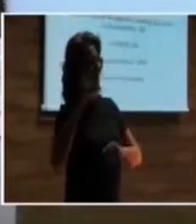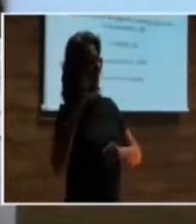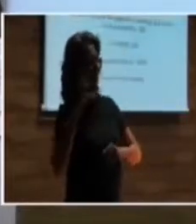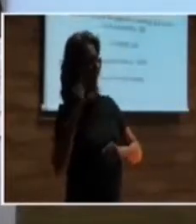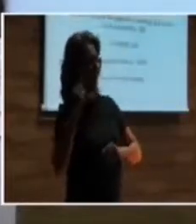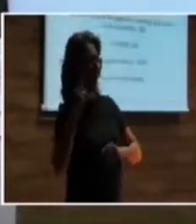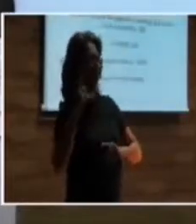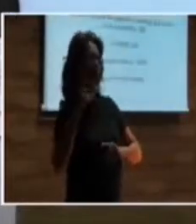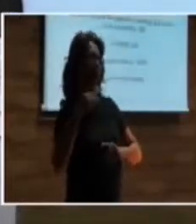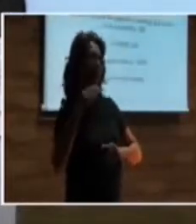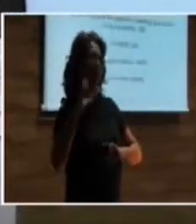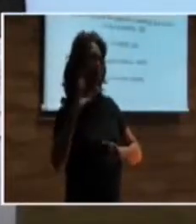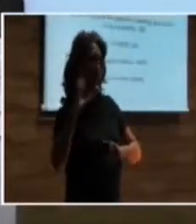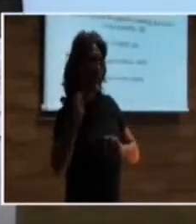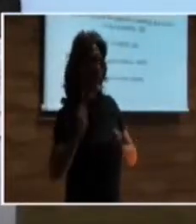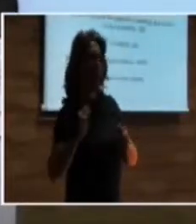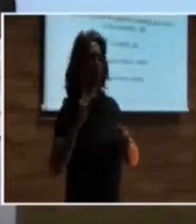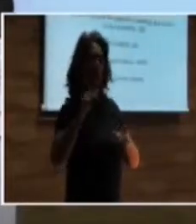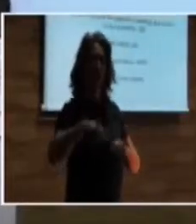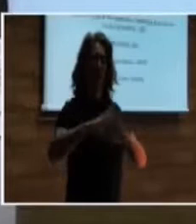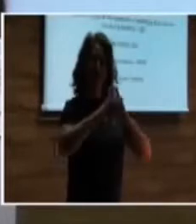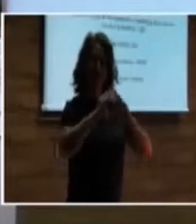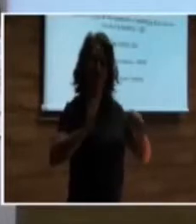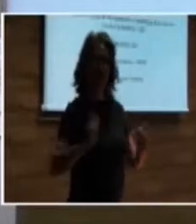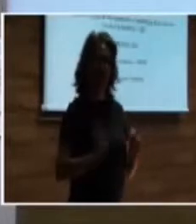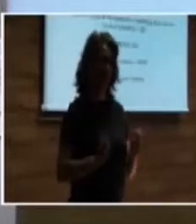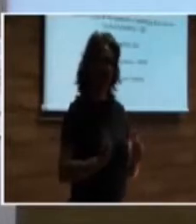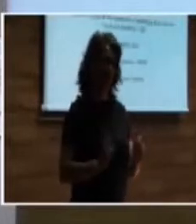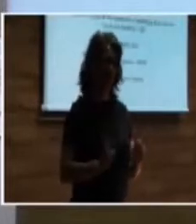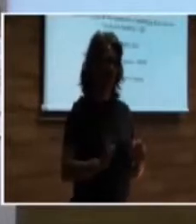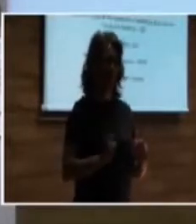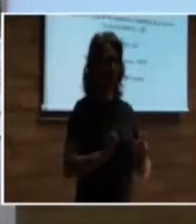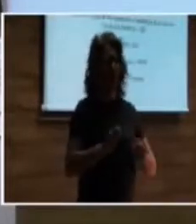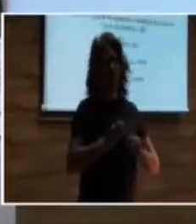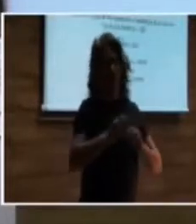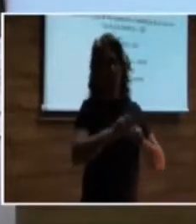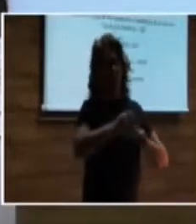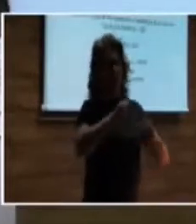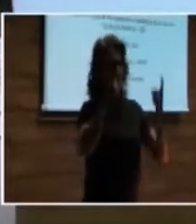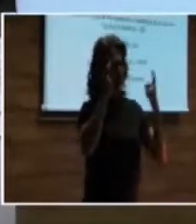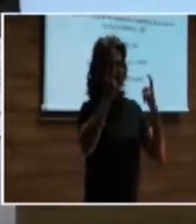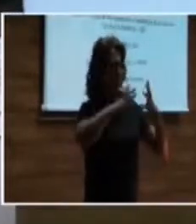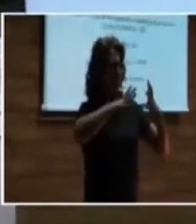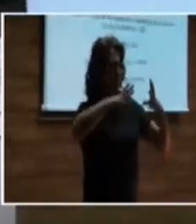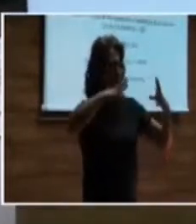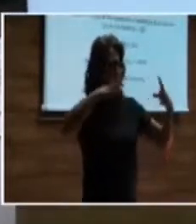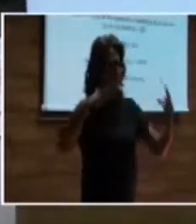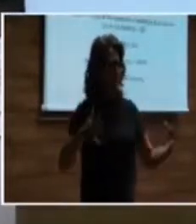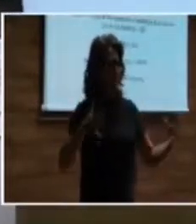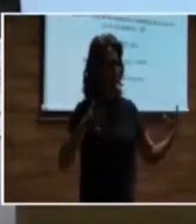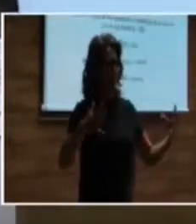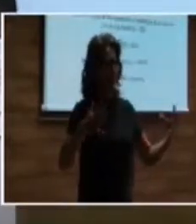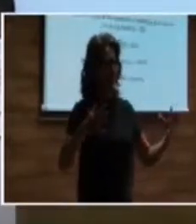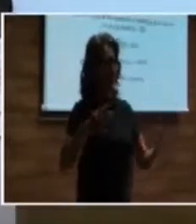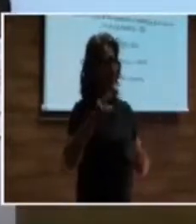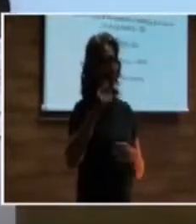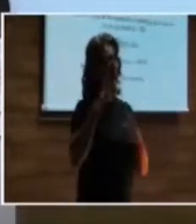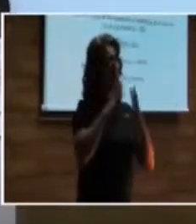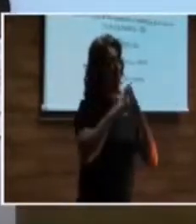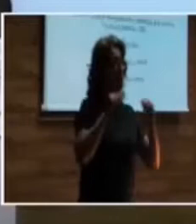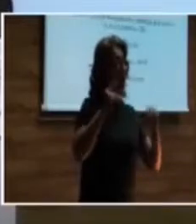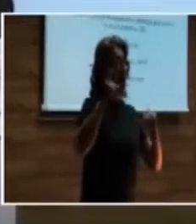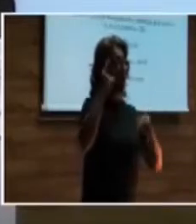México. Tenemos más de 200.000 alumnos y ustedes saben que, no tengo que decirlo en Salamanca específicamente, que las universidades